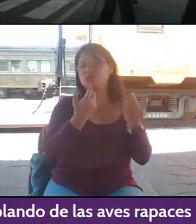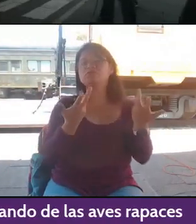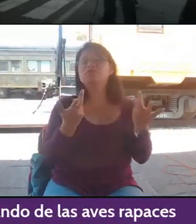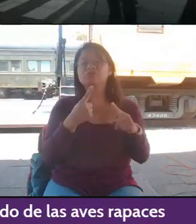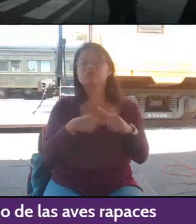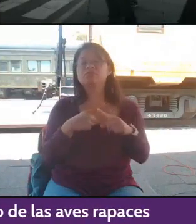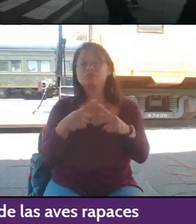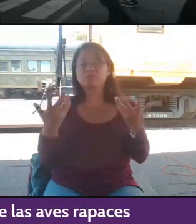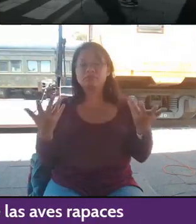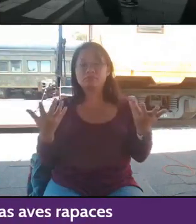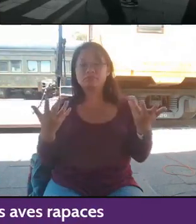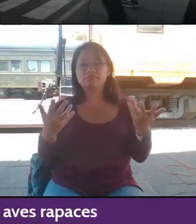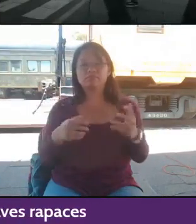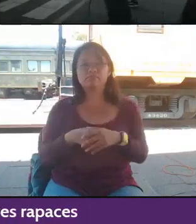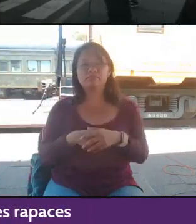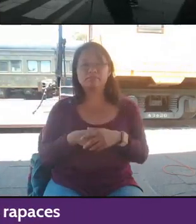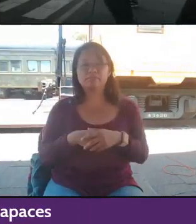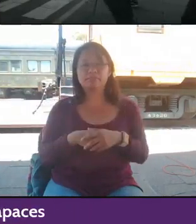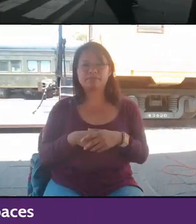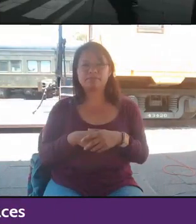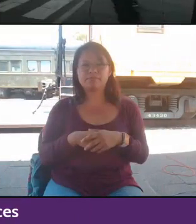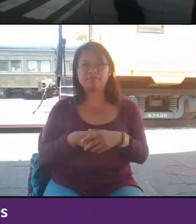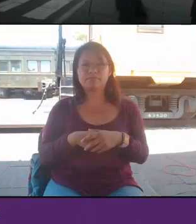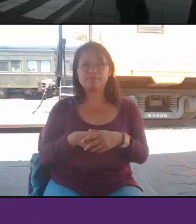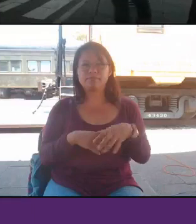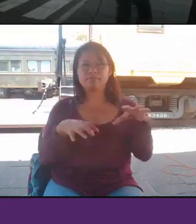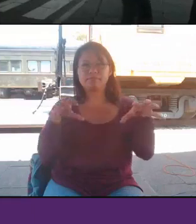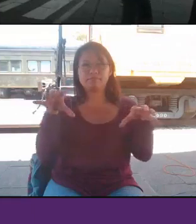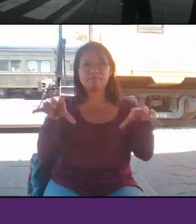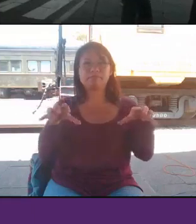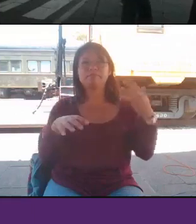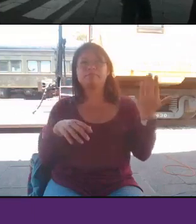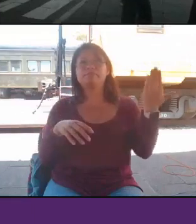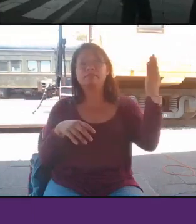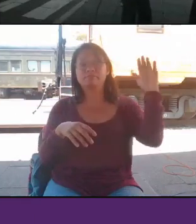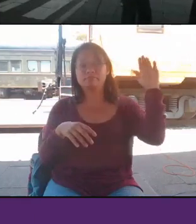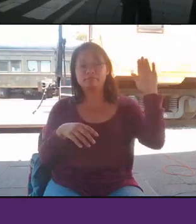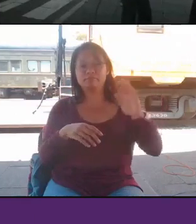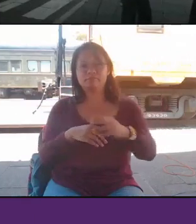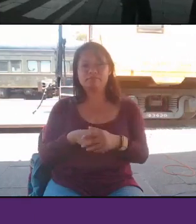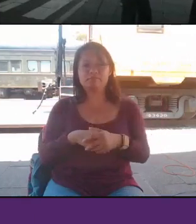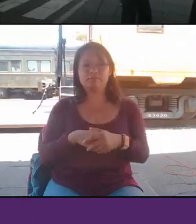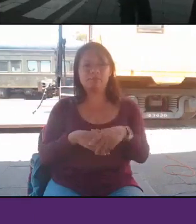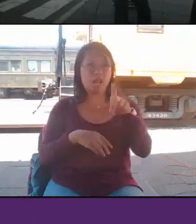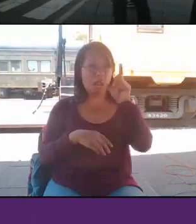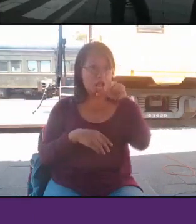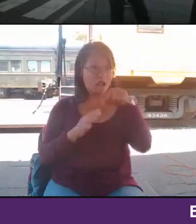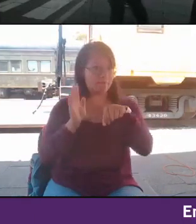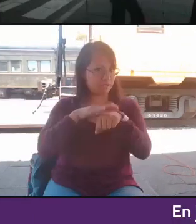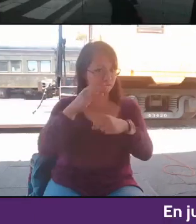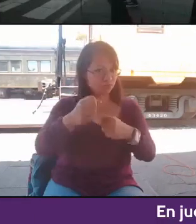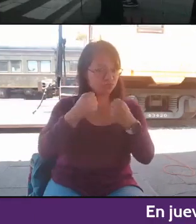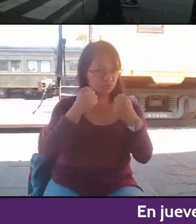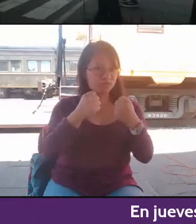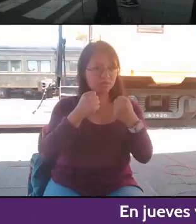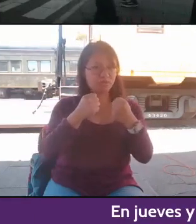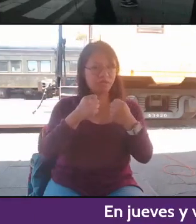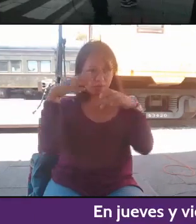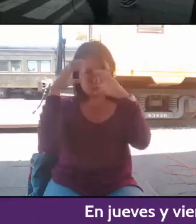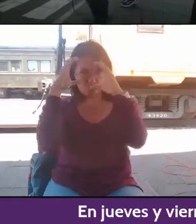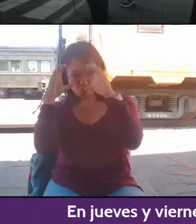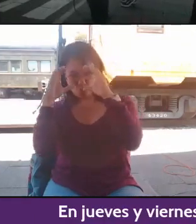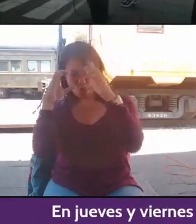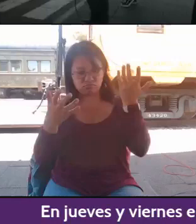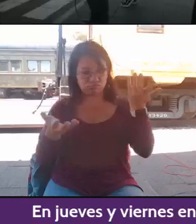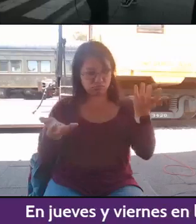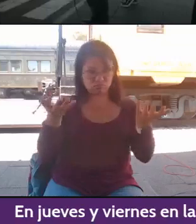Poquitos. Ahora, ¿quiénes creen que la diurna va a ser más fuerte? O sea, el águila va a ser más fuerte que el búho. ¿Eso